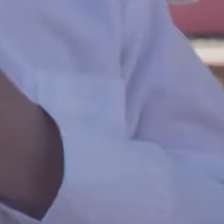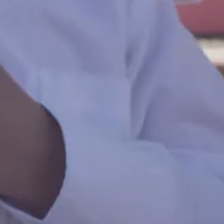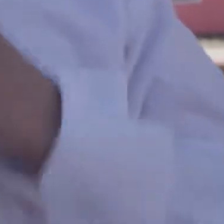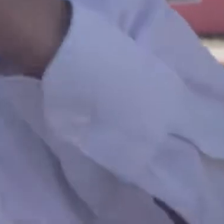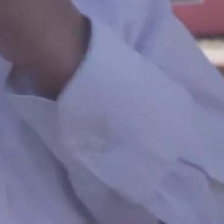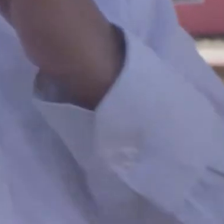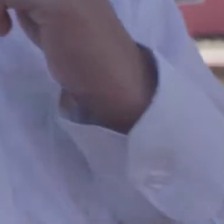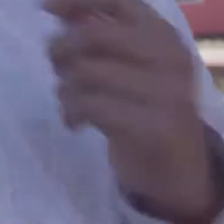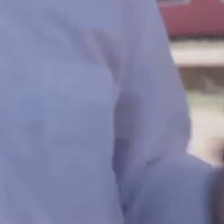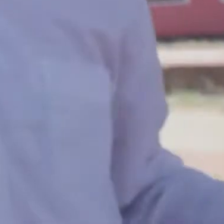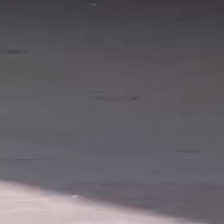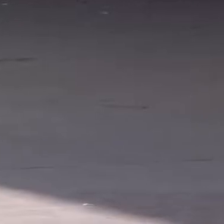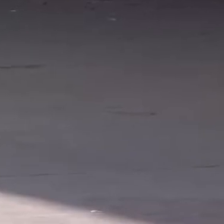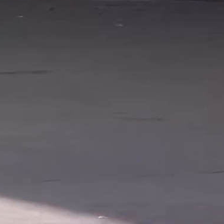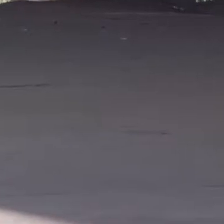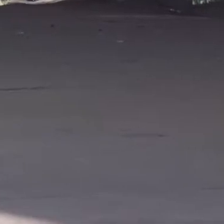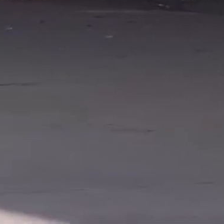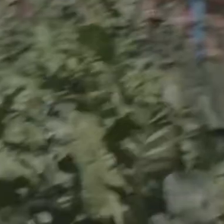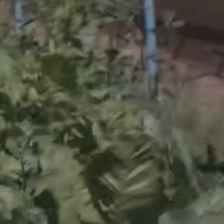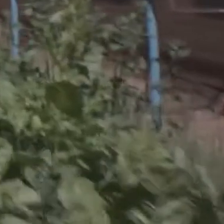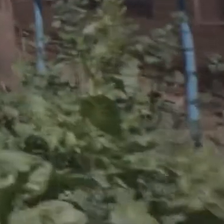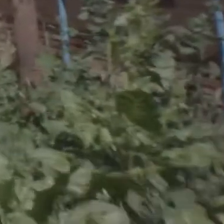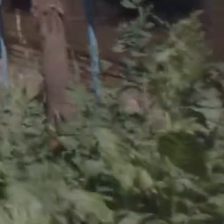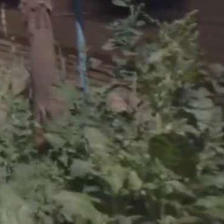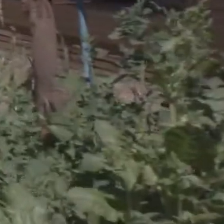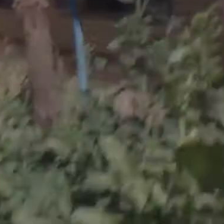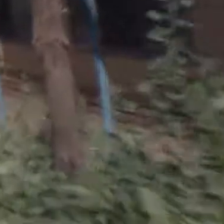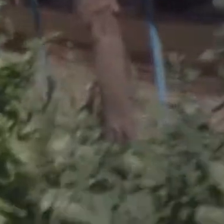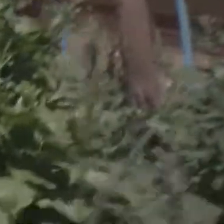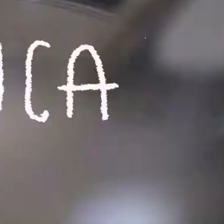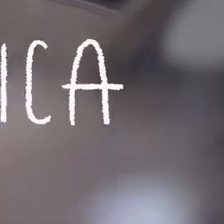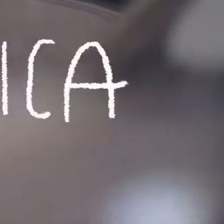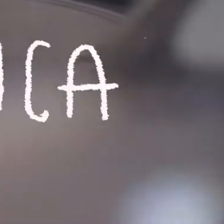Unos niños de la región del Bio Bio realizan distintas actividades recreativas.